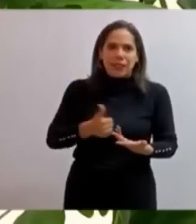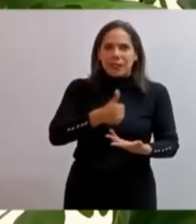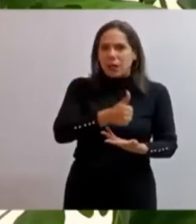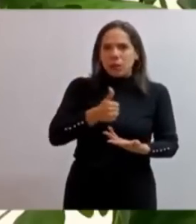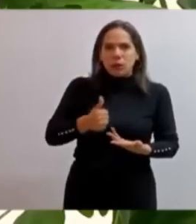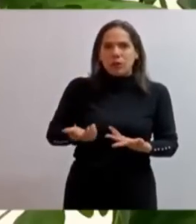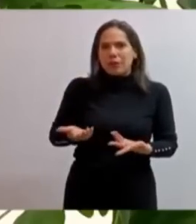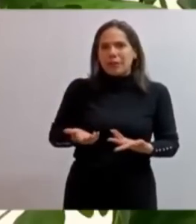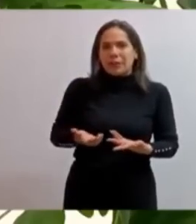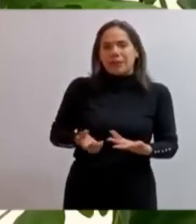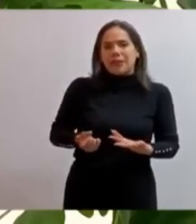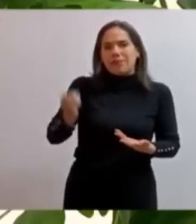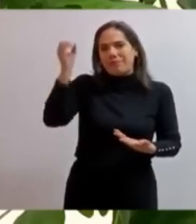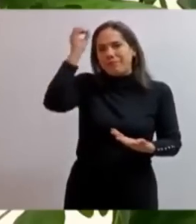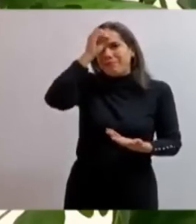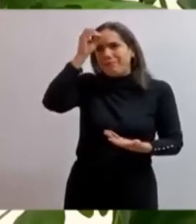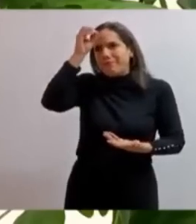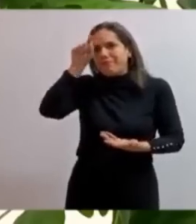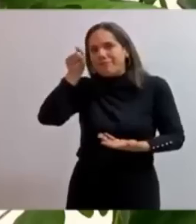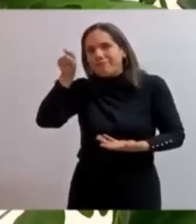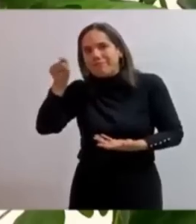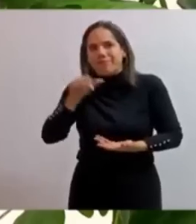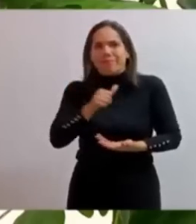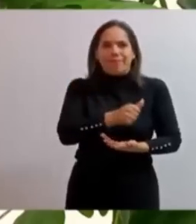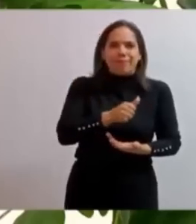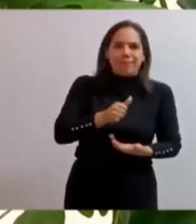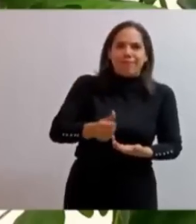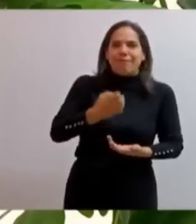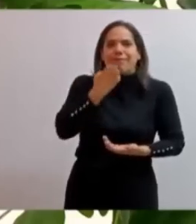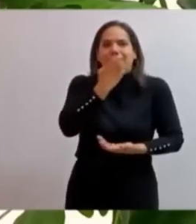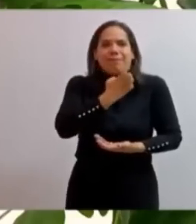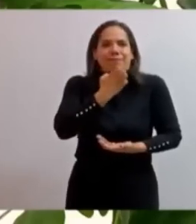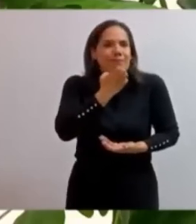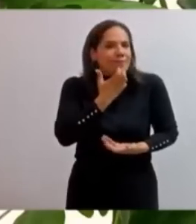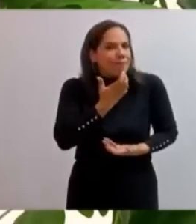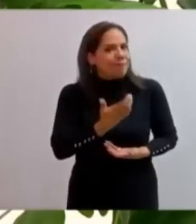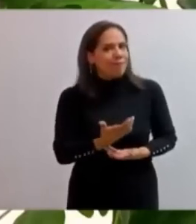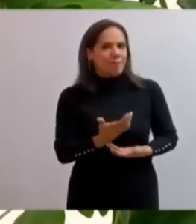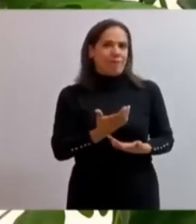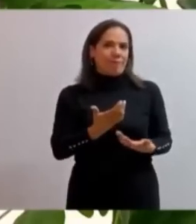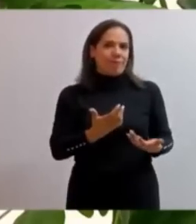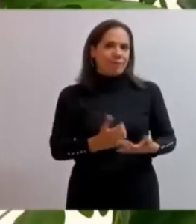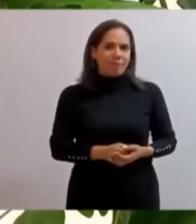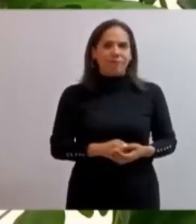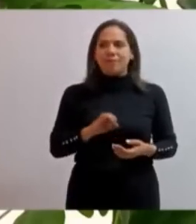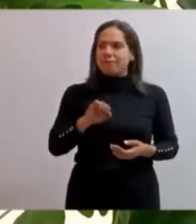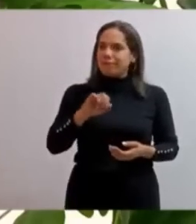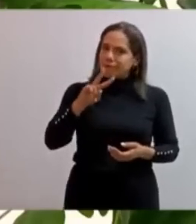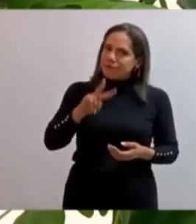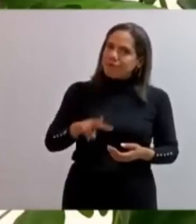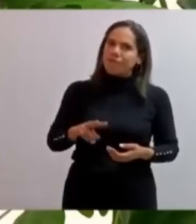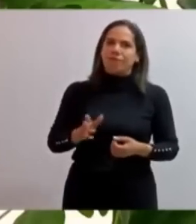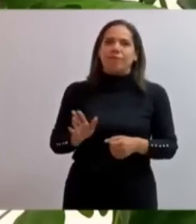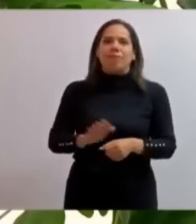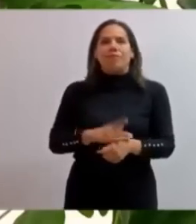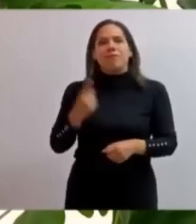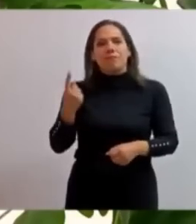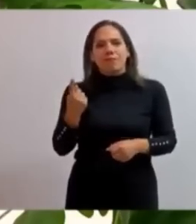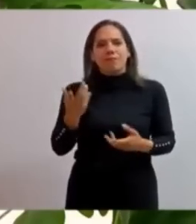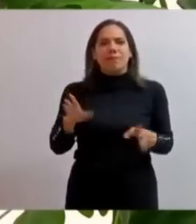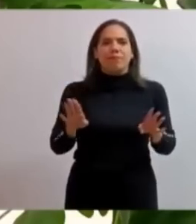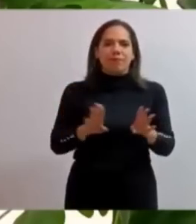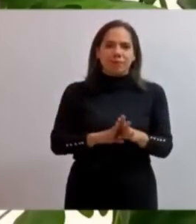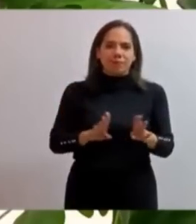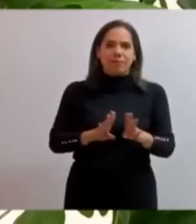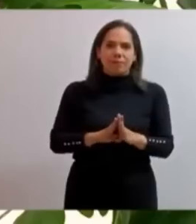de alguna forma, digamos, significativa, no vamos a poder entender esta riqueza